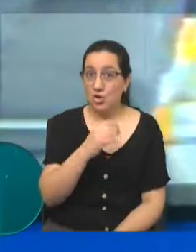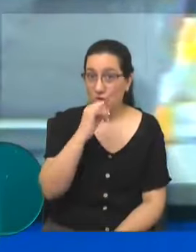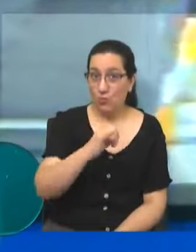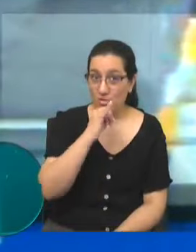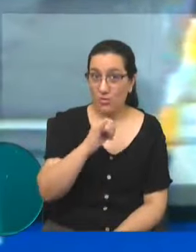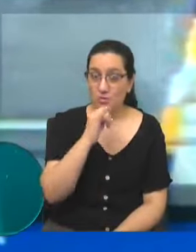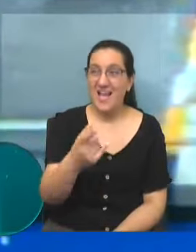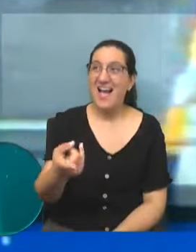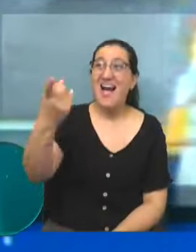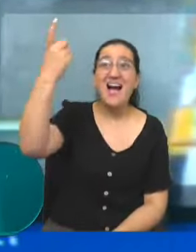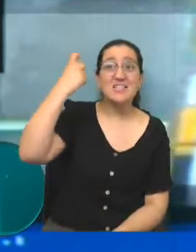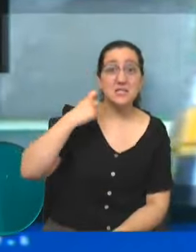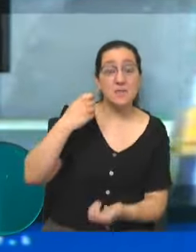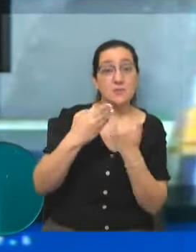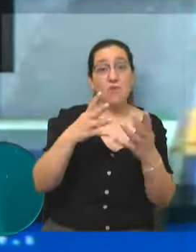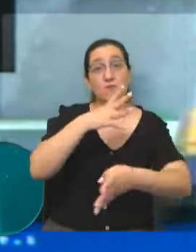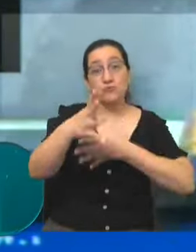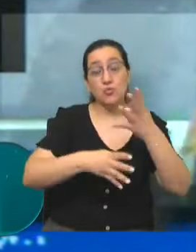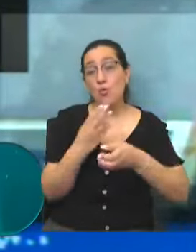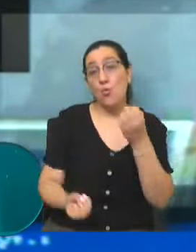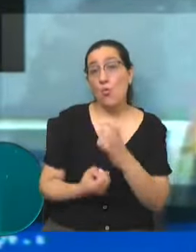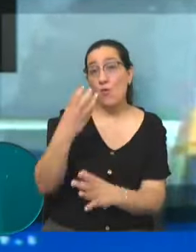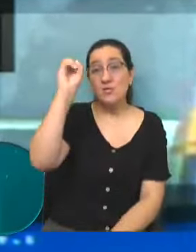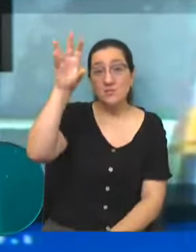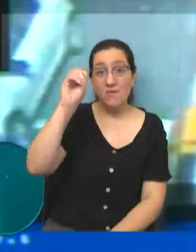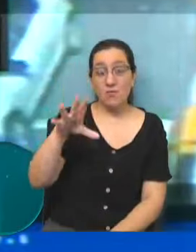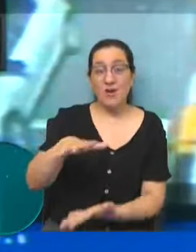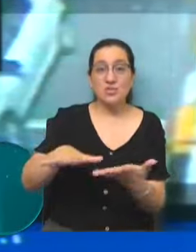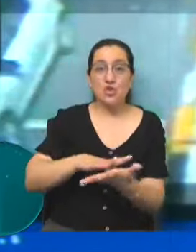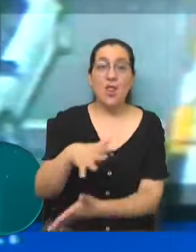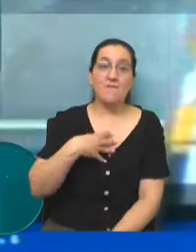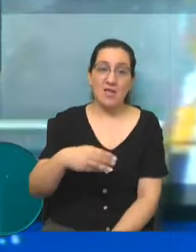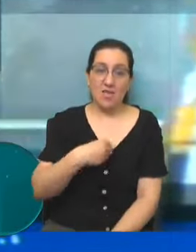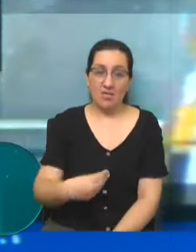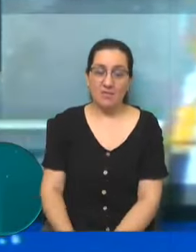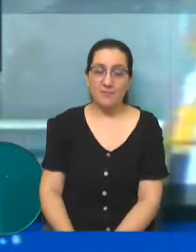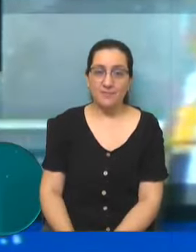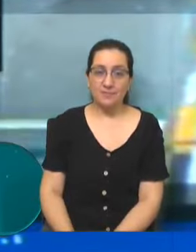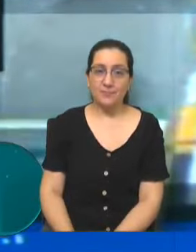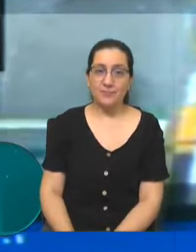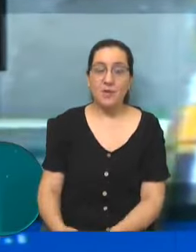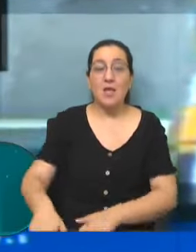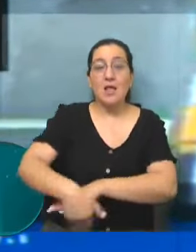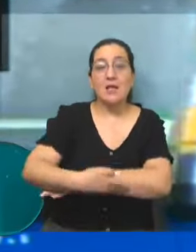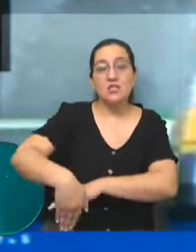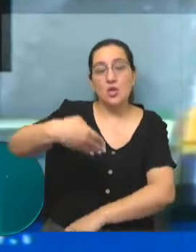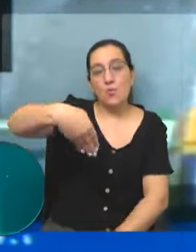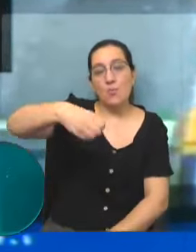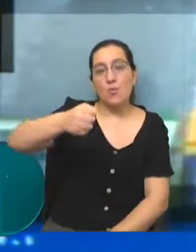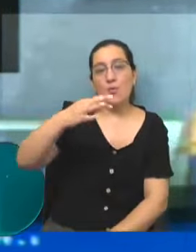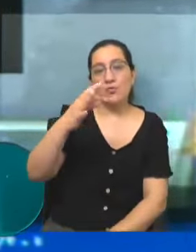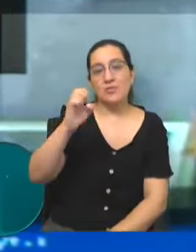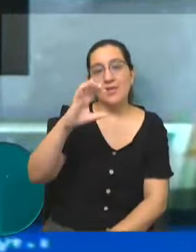cuento, ayer quedó funcionando un nuevo semáforo por la zona de La Blanqueada, en Montecaseros y Comandante Braga. Ah,